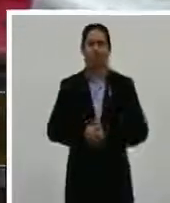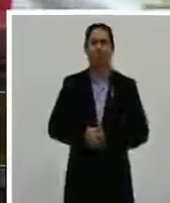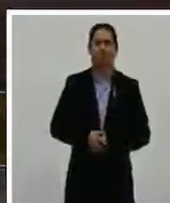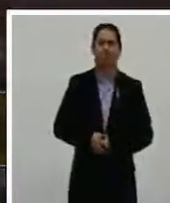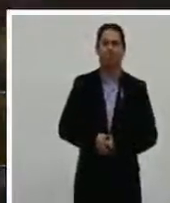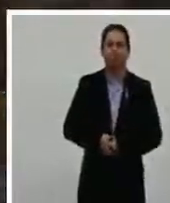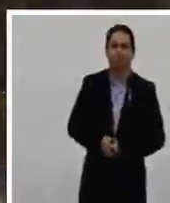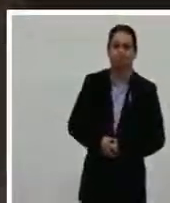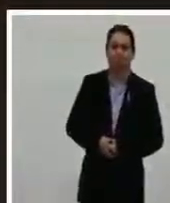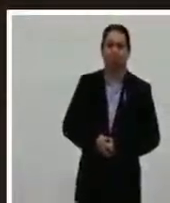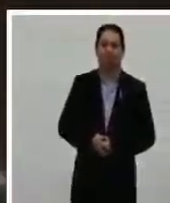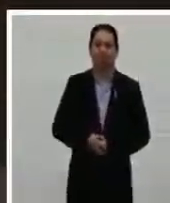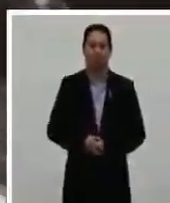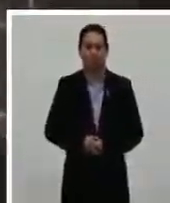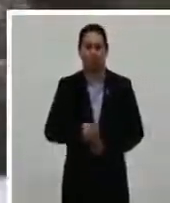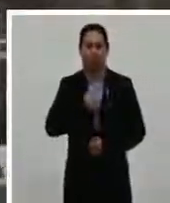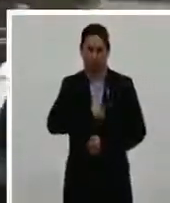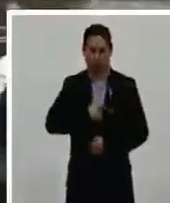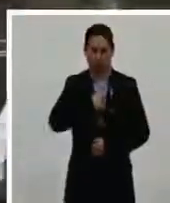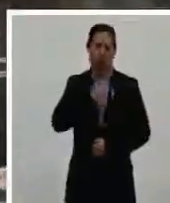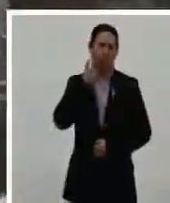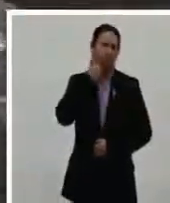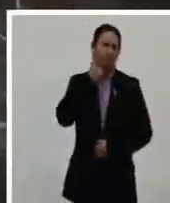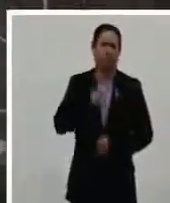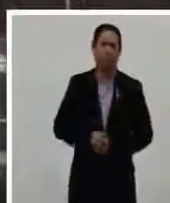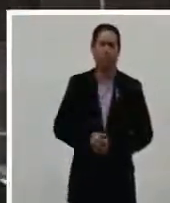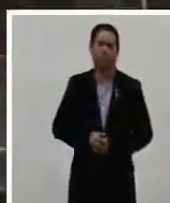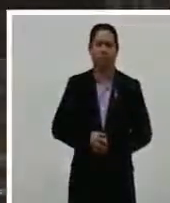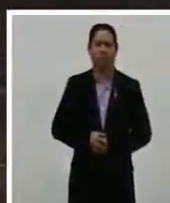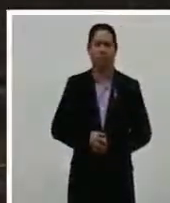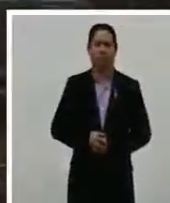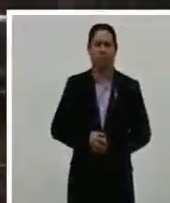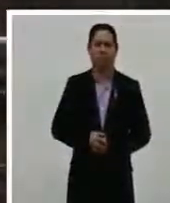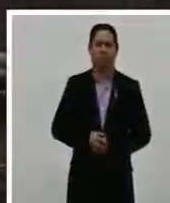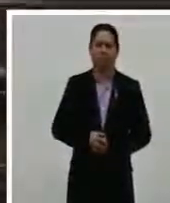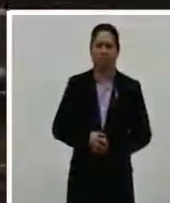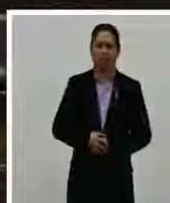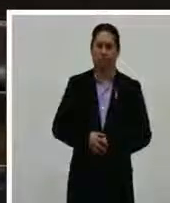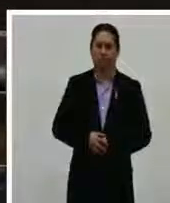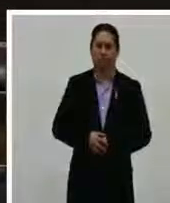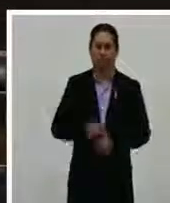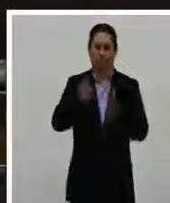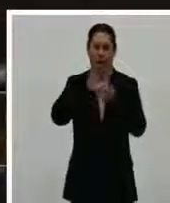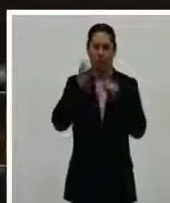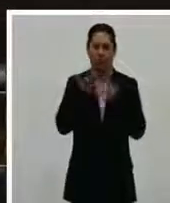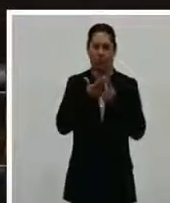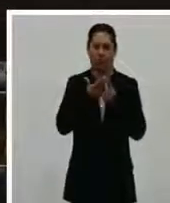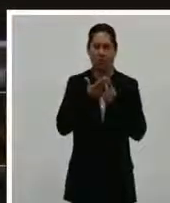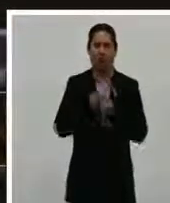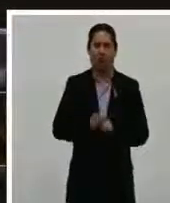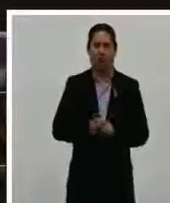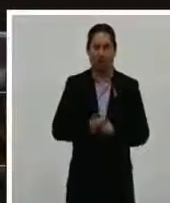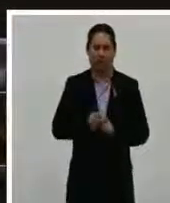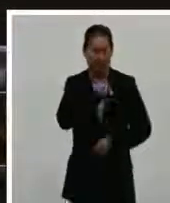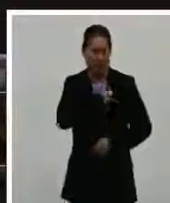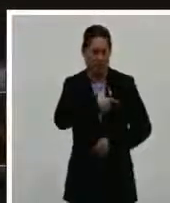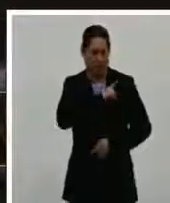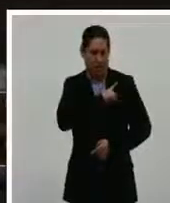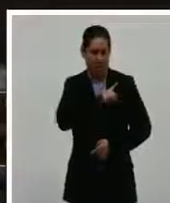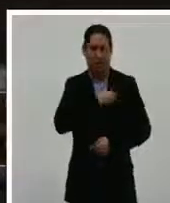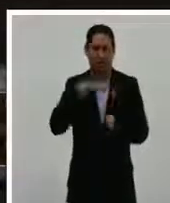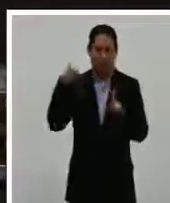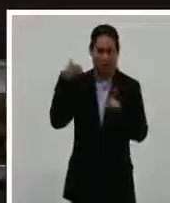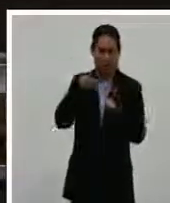con gusto diputado presidente honorable asamblea a la comisión de salubridad y asistencia de la 67ª